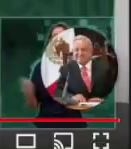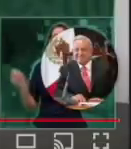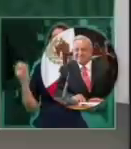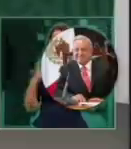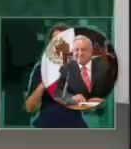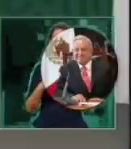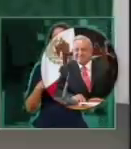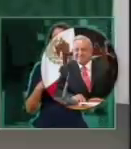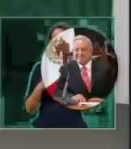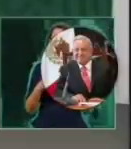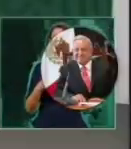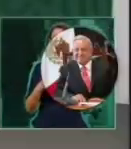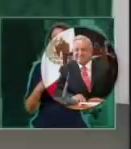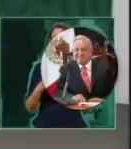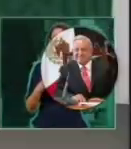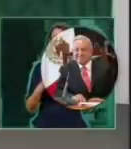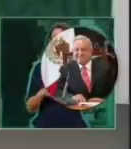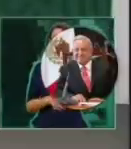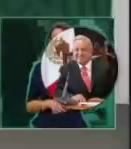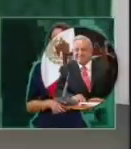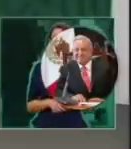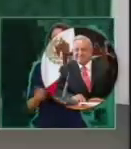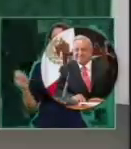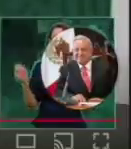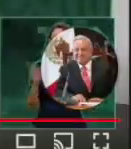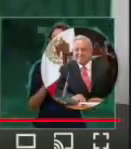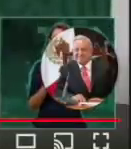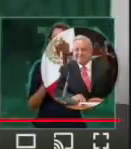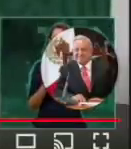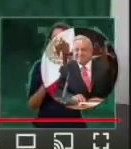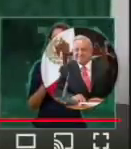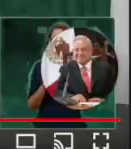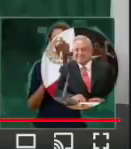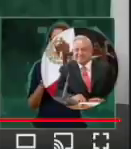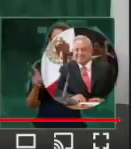vemos aquí, ¿sí? Nos vemos